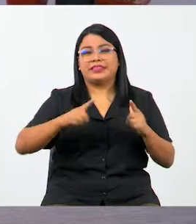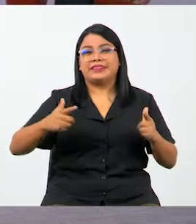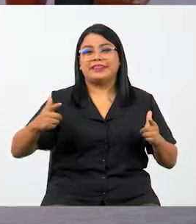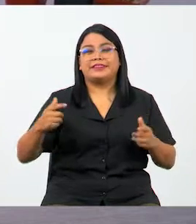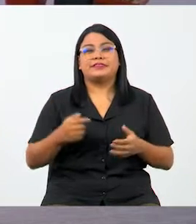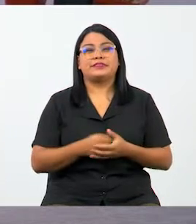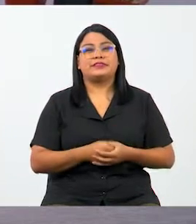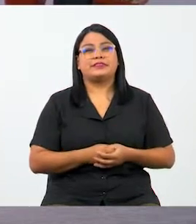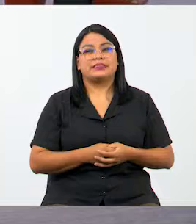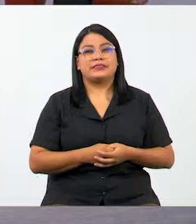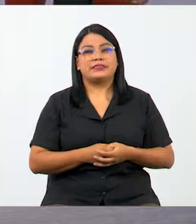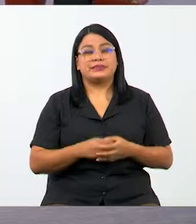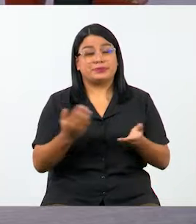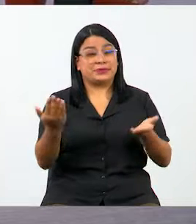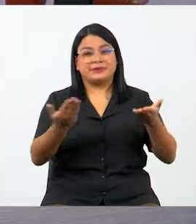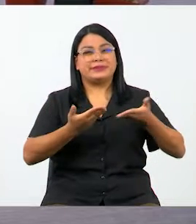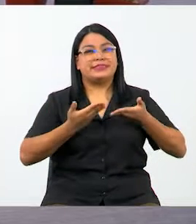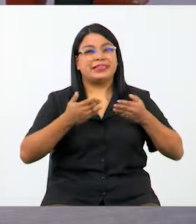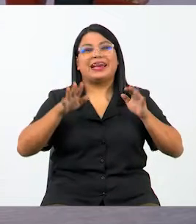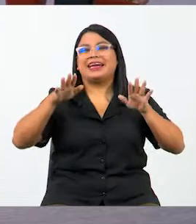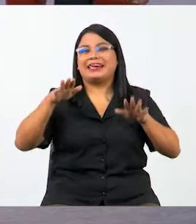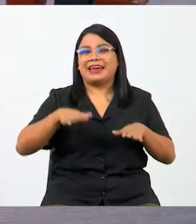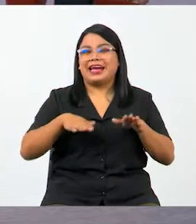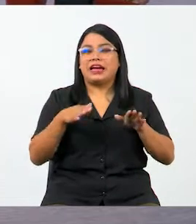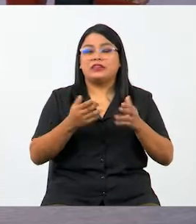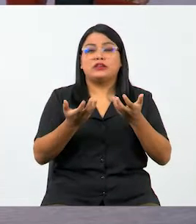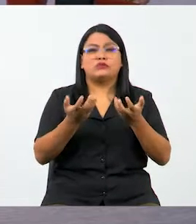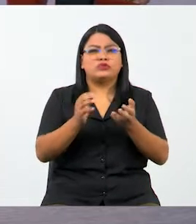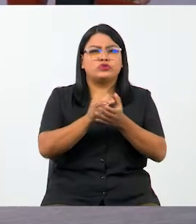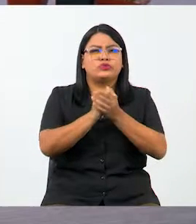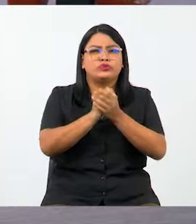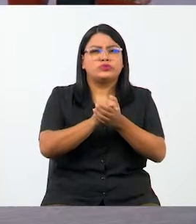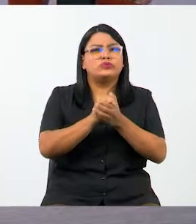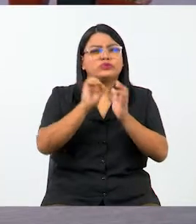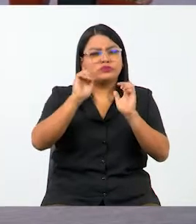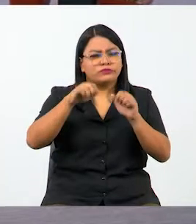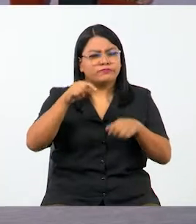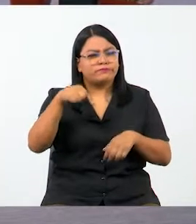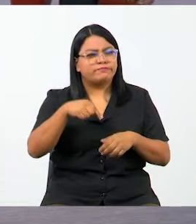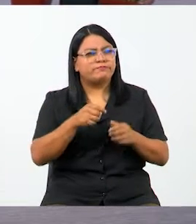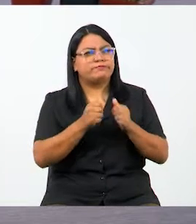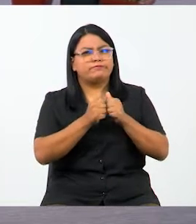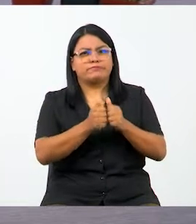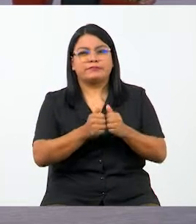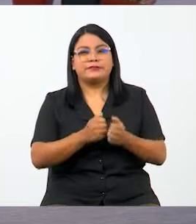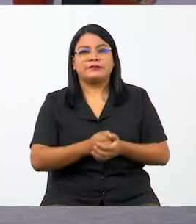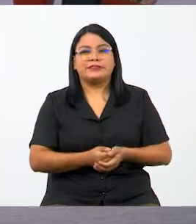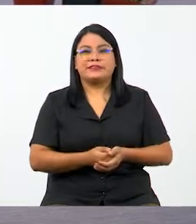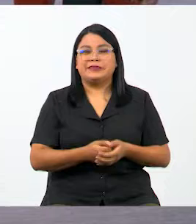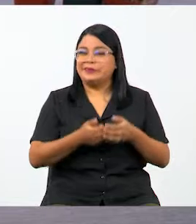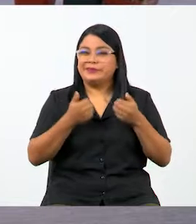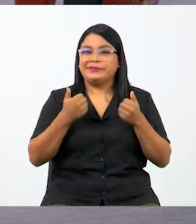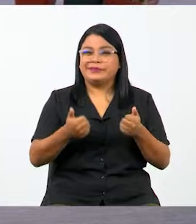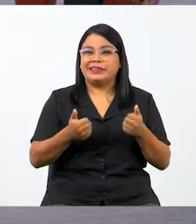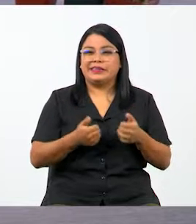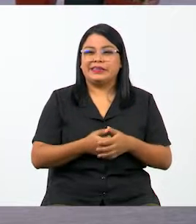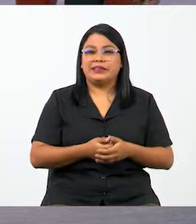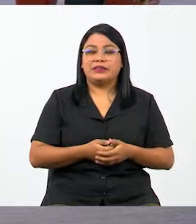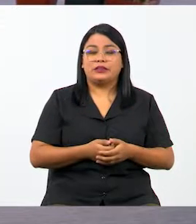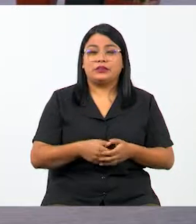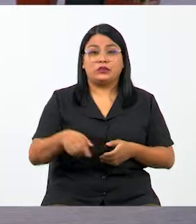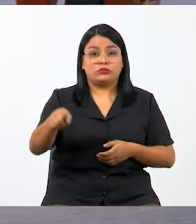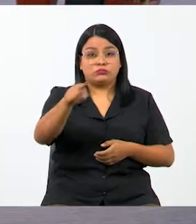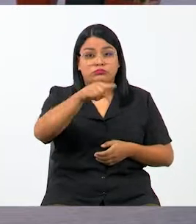lengua ESLengua. Bienvenida. Gracias, Antonieta. Es un gusto poder estar aquí el día de hoy. Bueno, Esmeralda, y para los